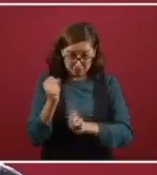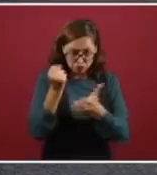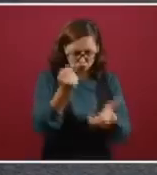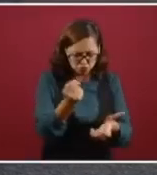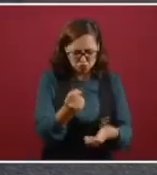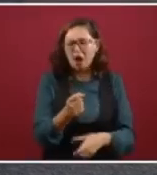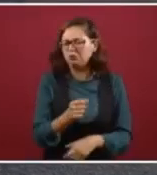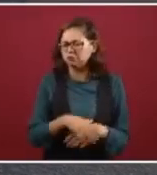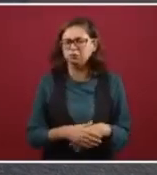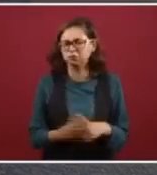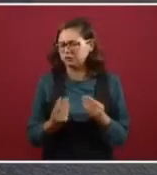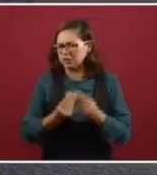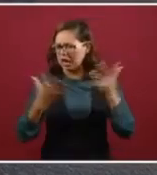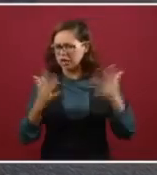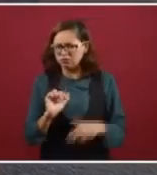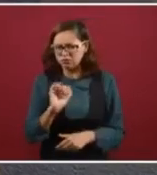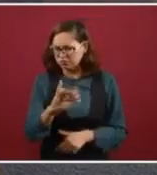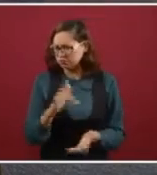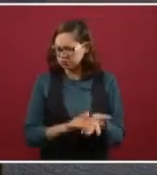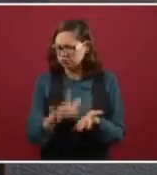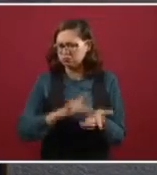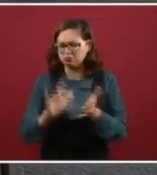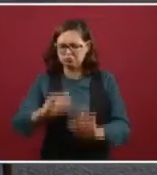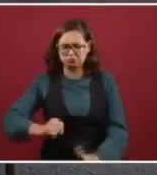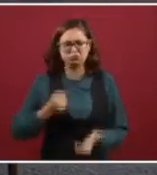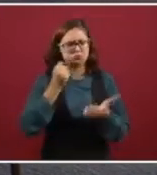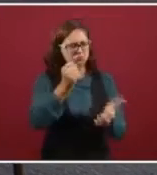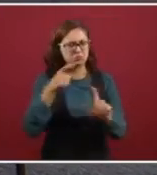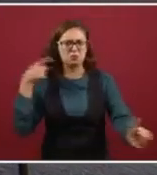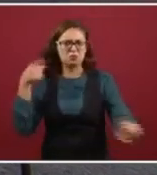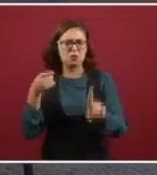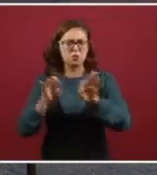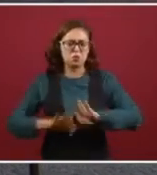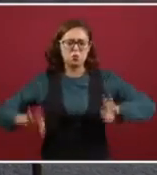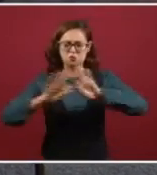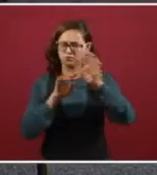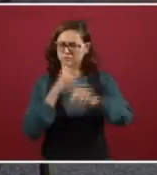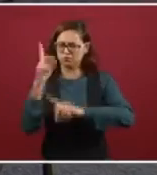tener, porque es prioritario el deporte. Esto es